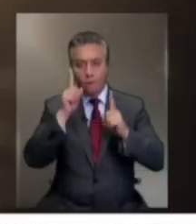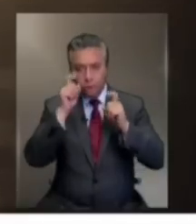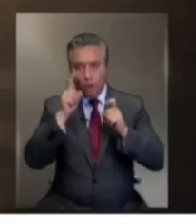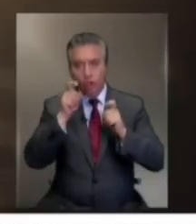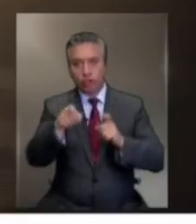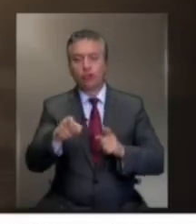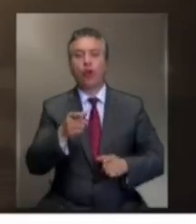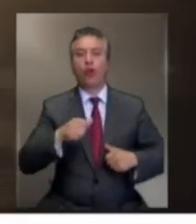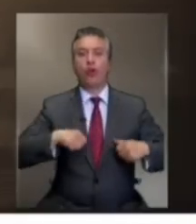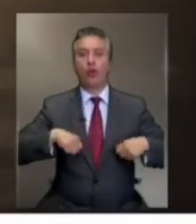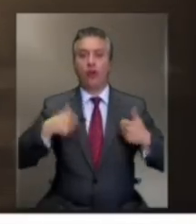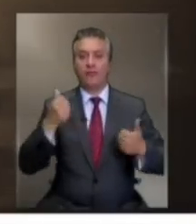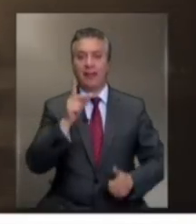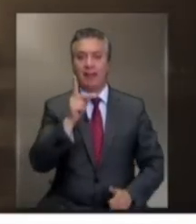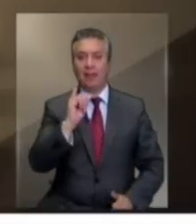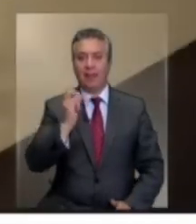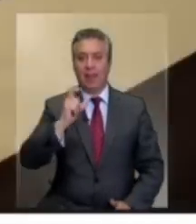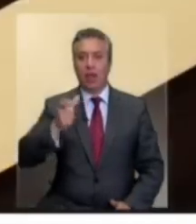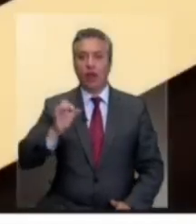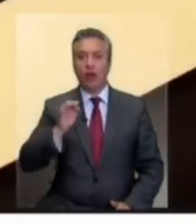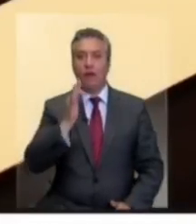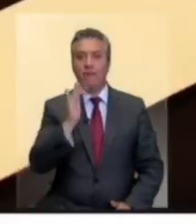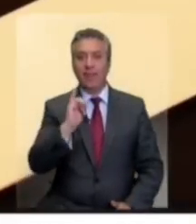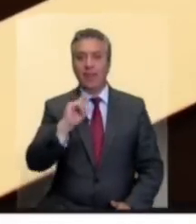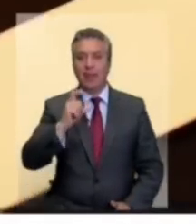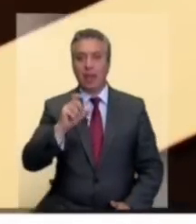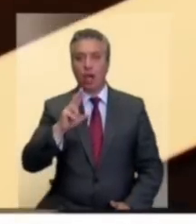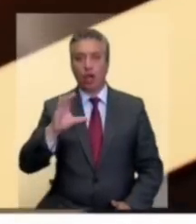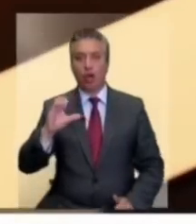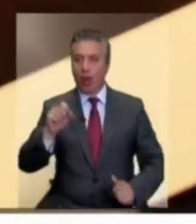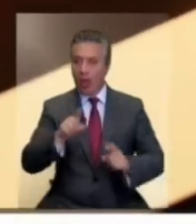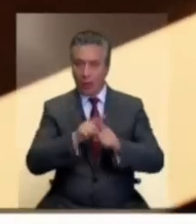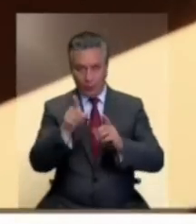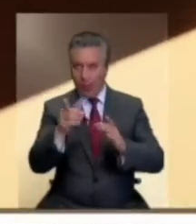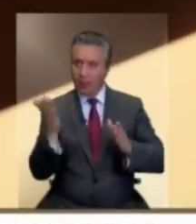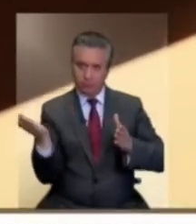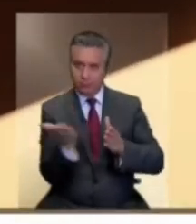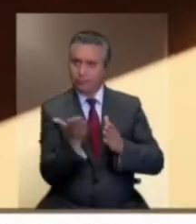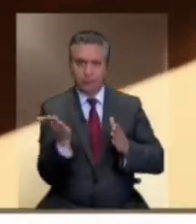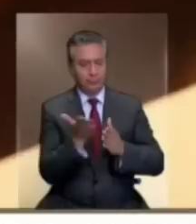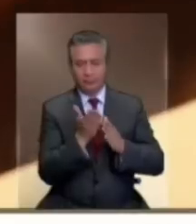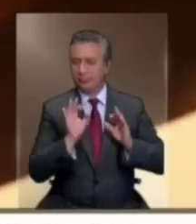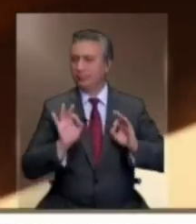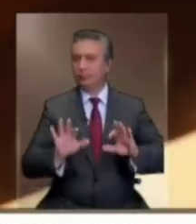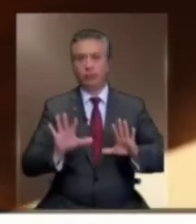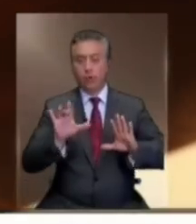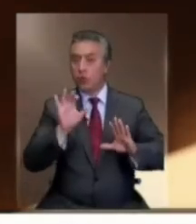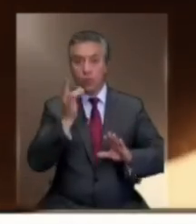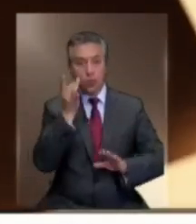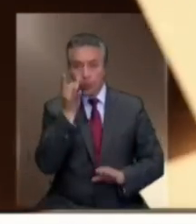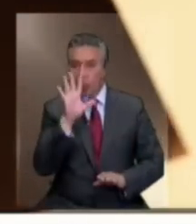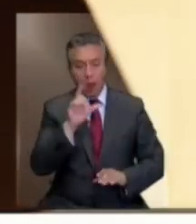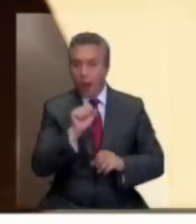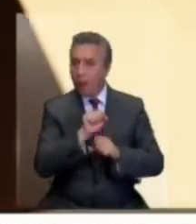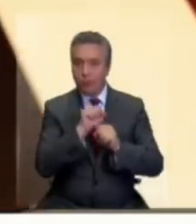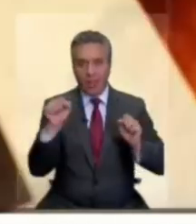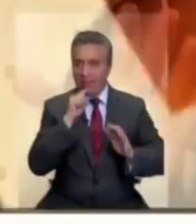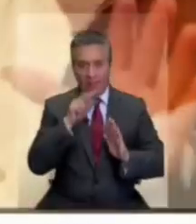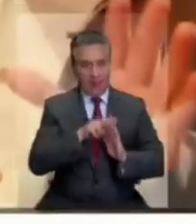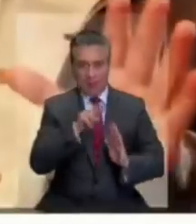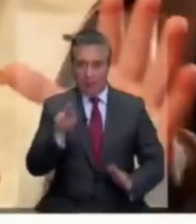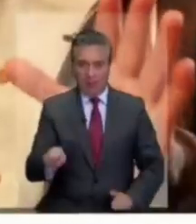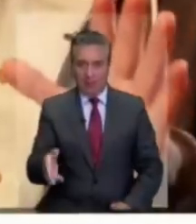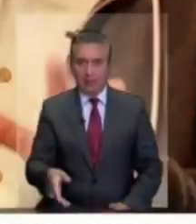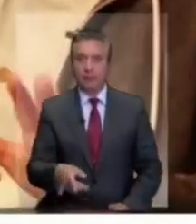joven Diego Figueroa forman los extremos de una colección extraordinaria única e irrepetible yo creo que